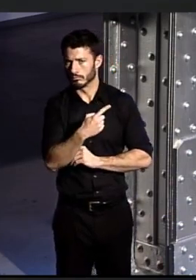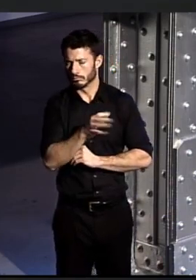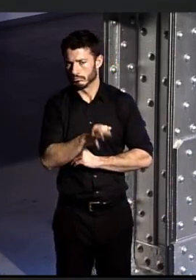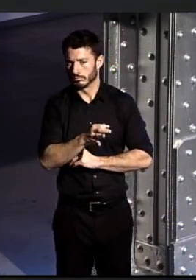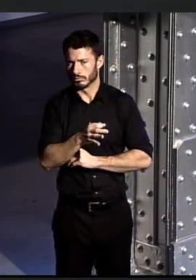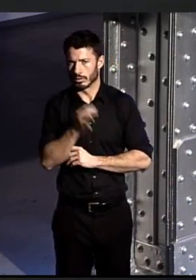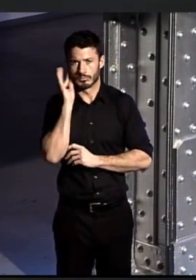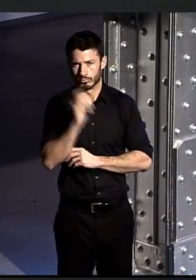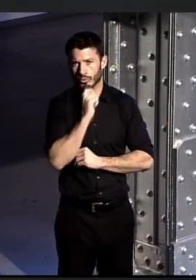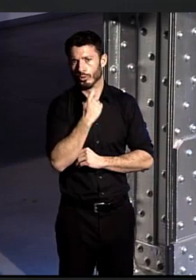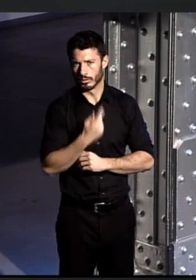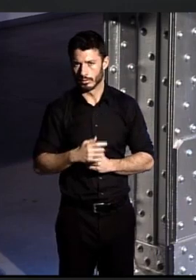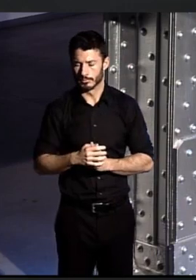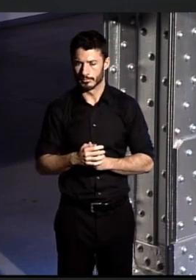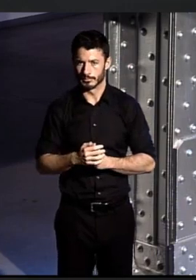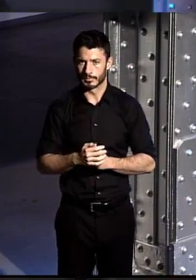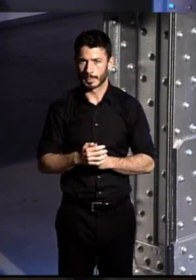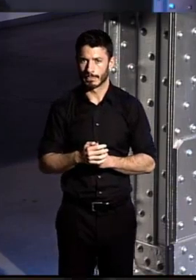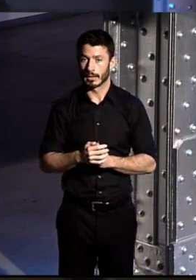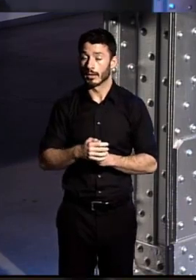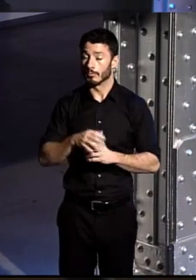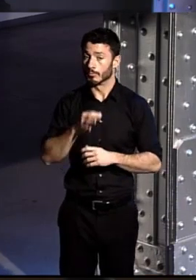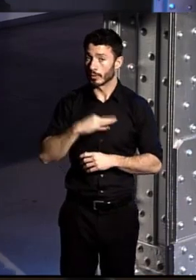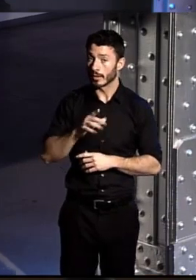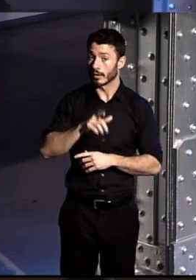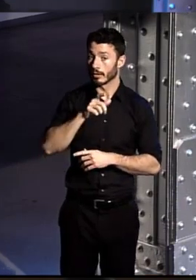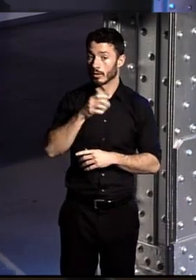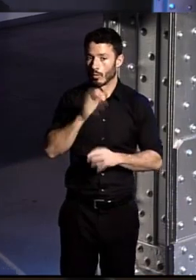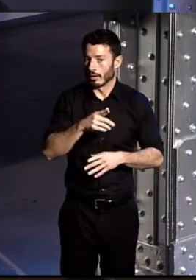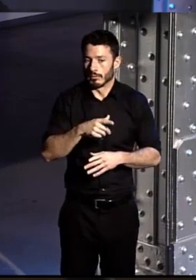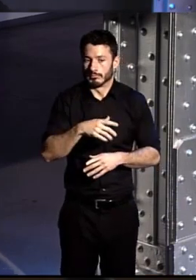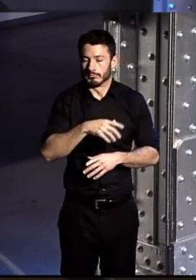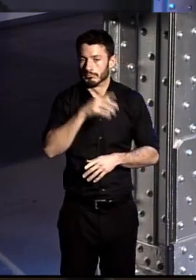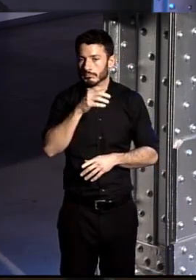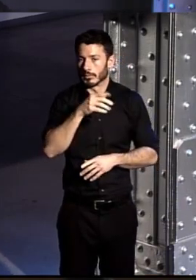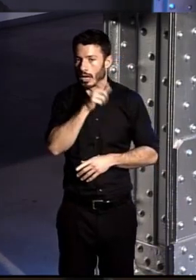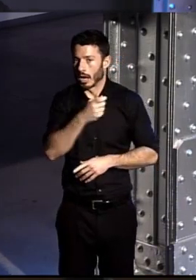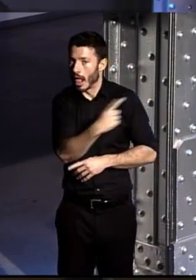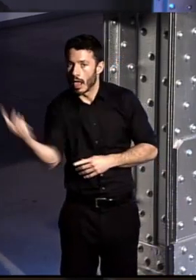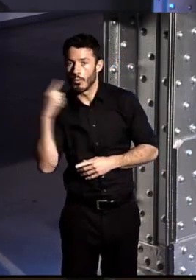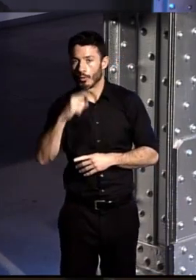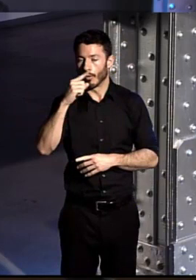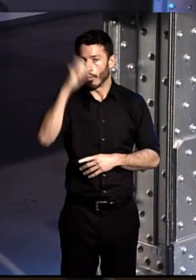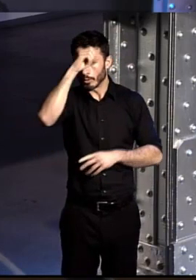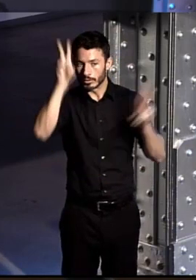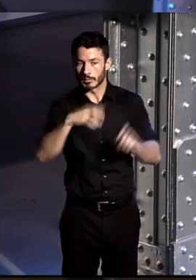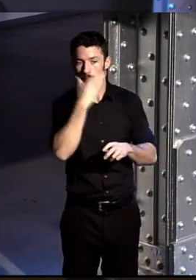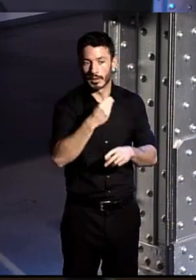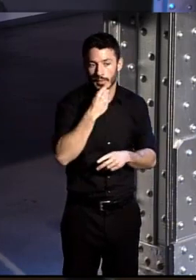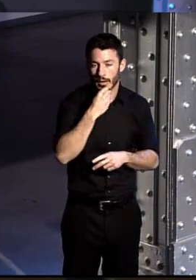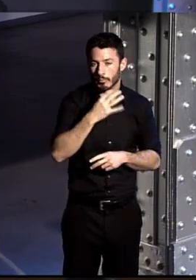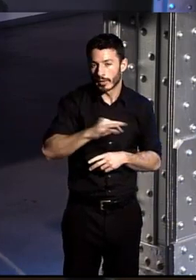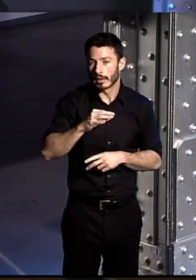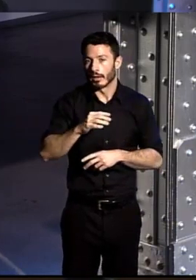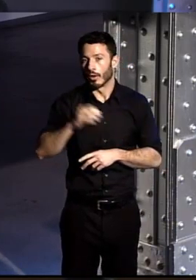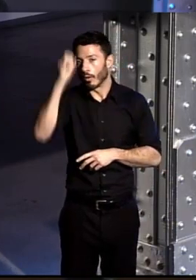digo yo, igual que la belleza está en el ojo de quien mira, a veces no estará la misoginia en el ojo de quien lee. Sí. Pregunto, claro, sí, igual claro,